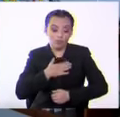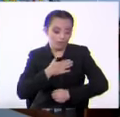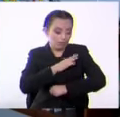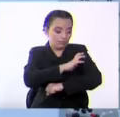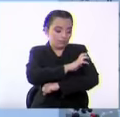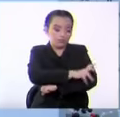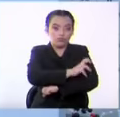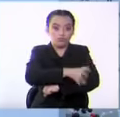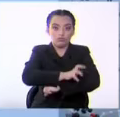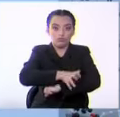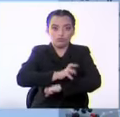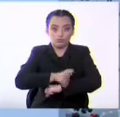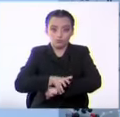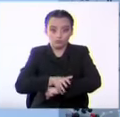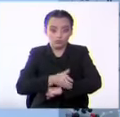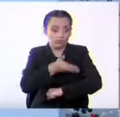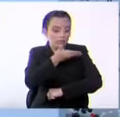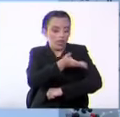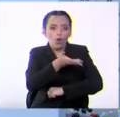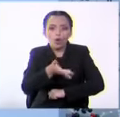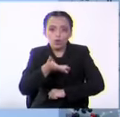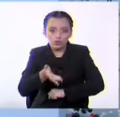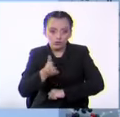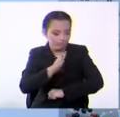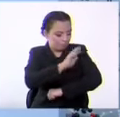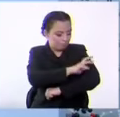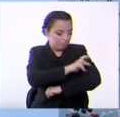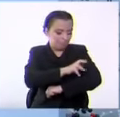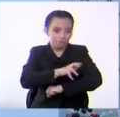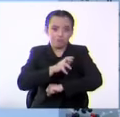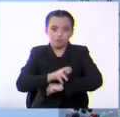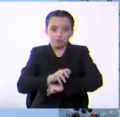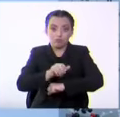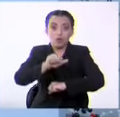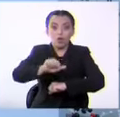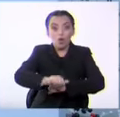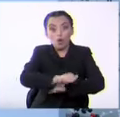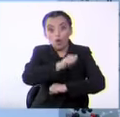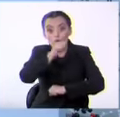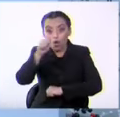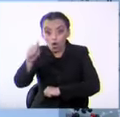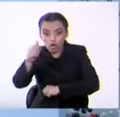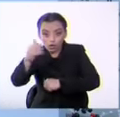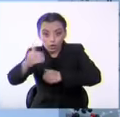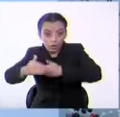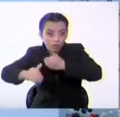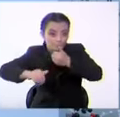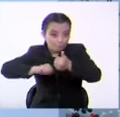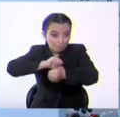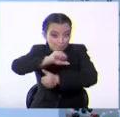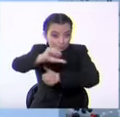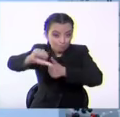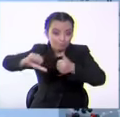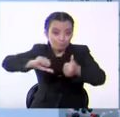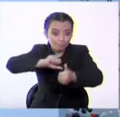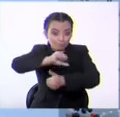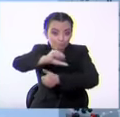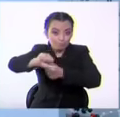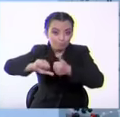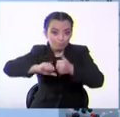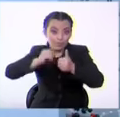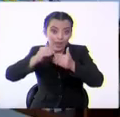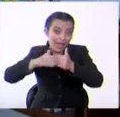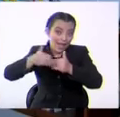un bien, pues ha tenido otra serie de procesos ecológicos detrás que nosotros